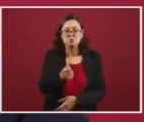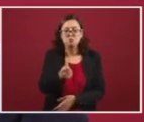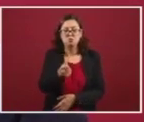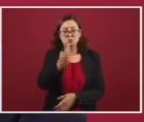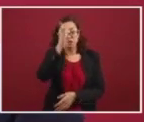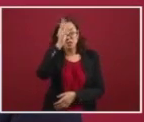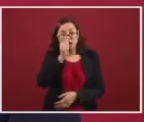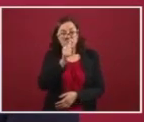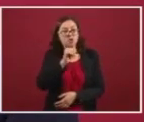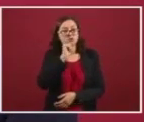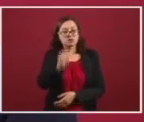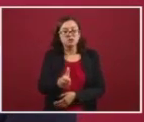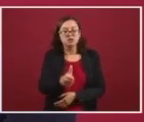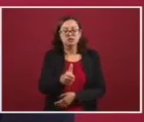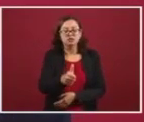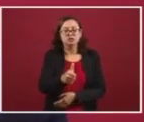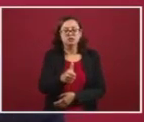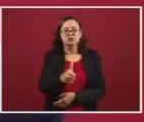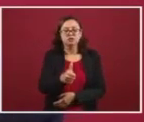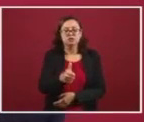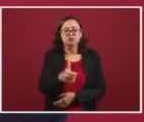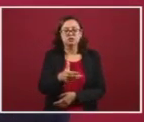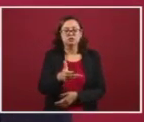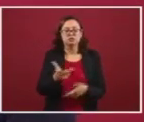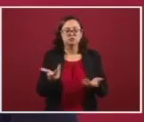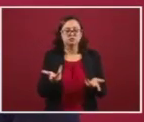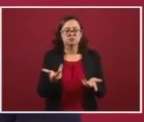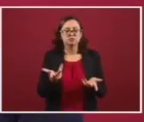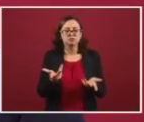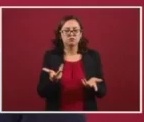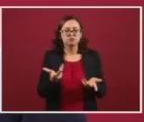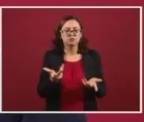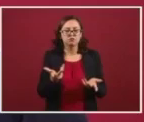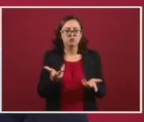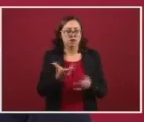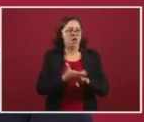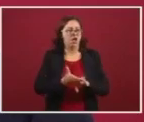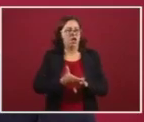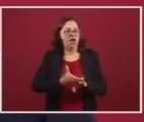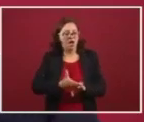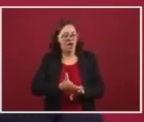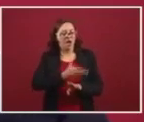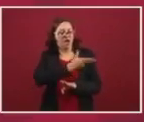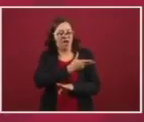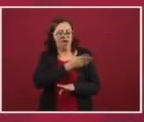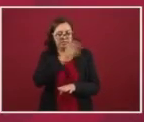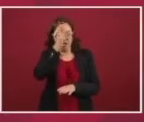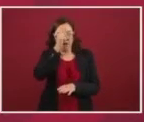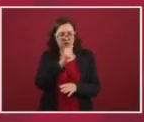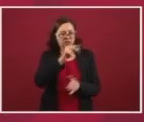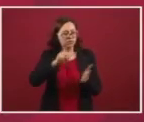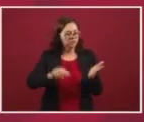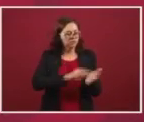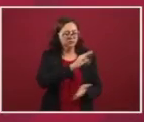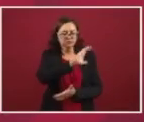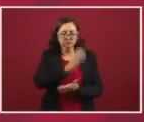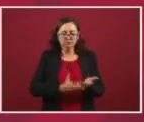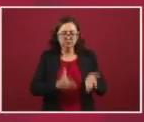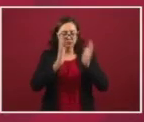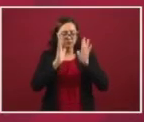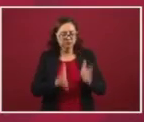los acuerdos, como se hicieron, o se mantienen los contratos como se